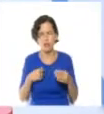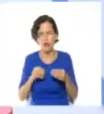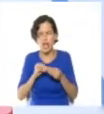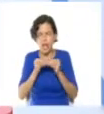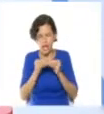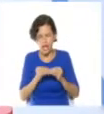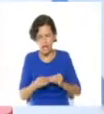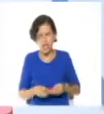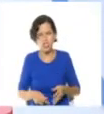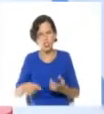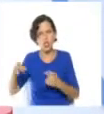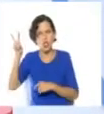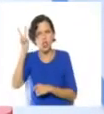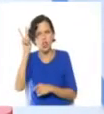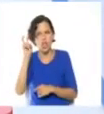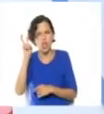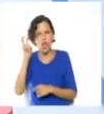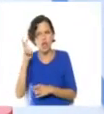creación de las nuevas